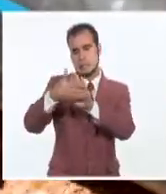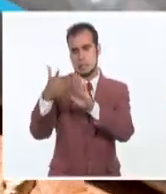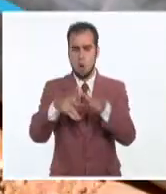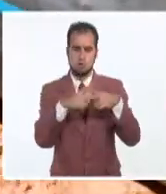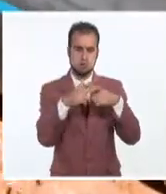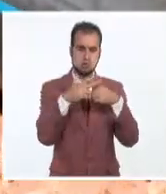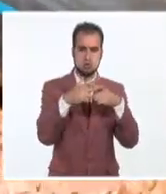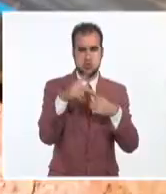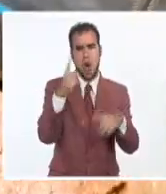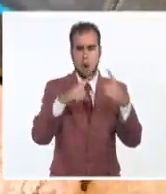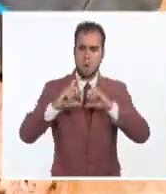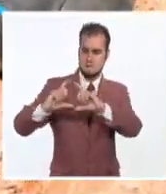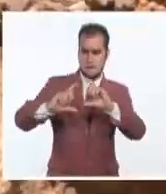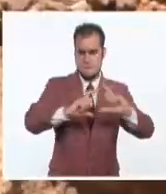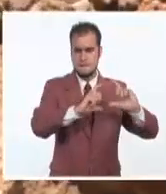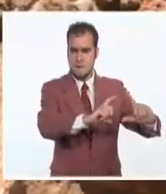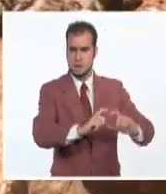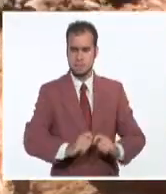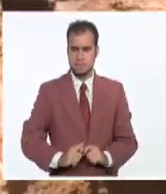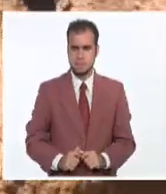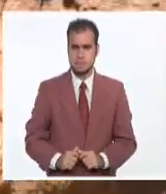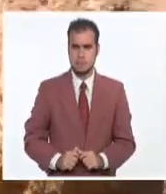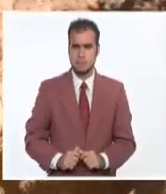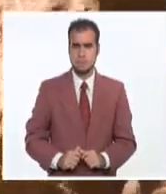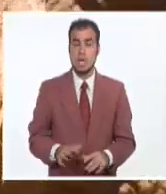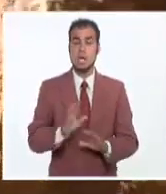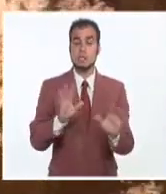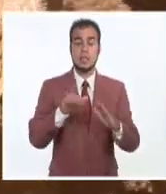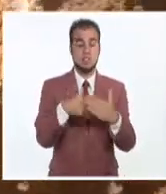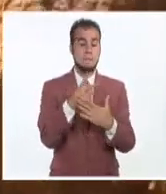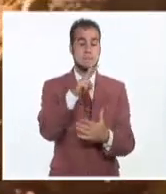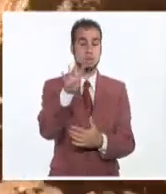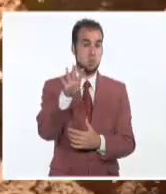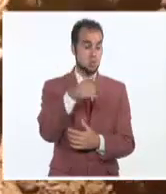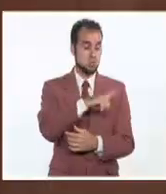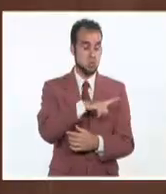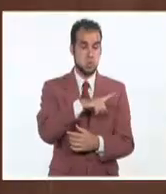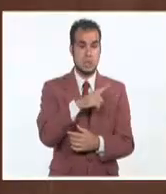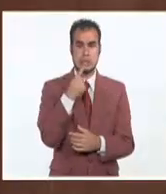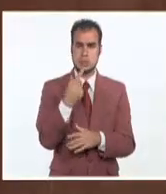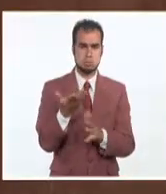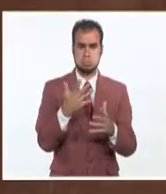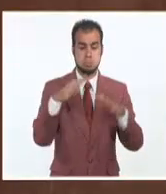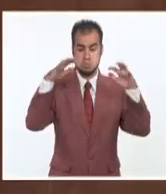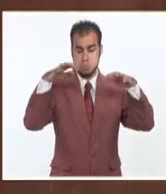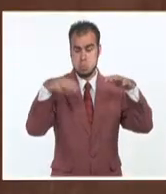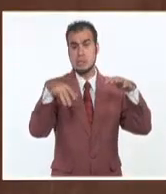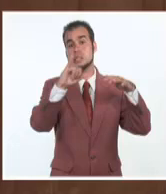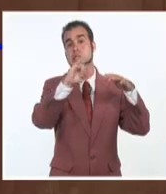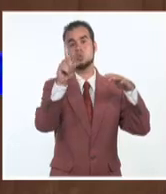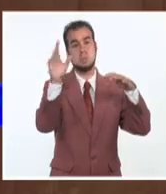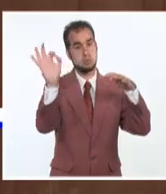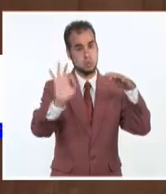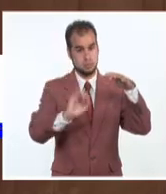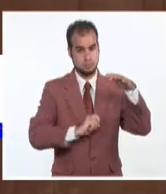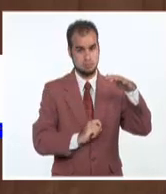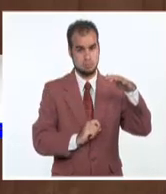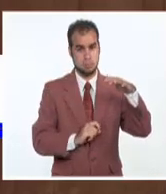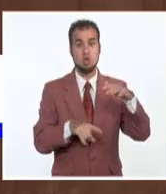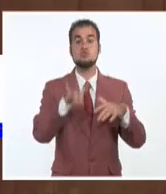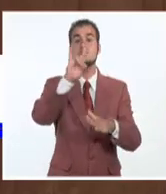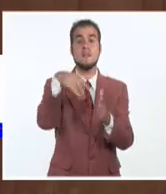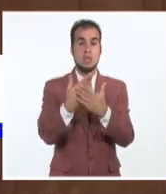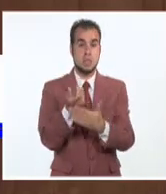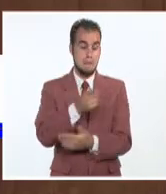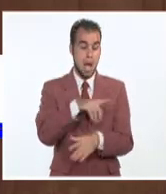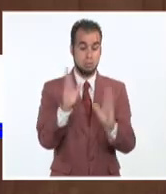mantenimiento. Ya con los números actuales del día 24... ha llovido el 61%, quiere decir que en los últimos 9 días, según